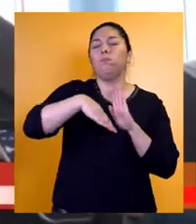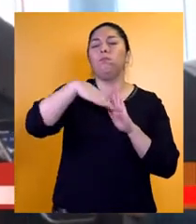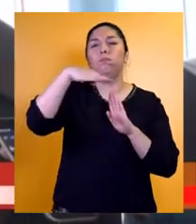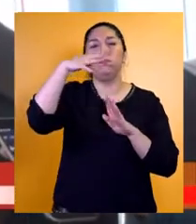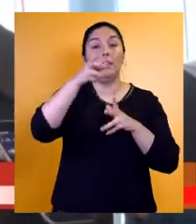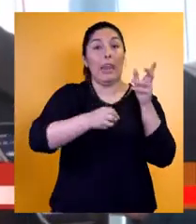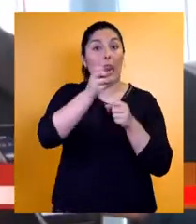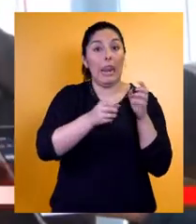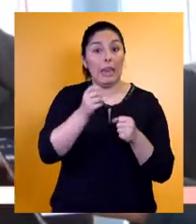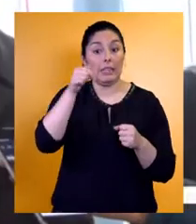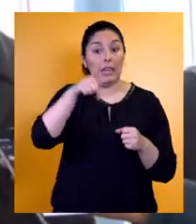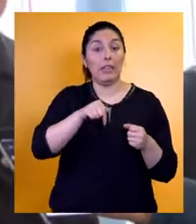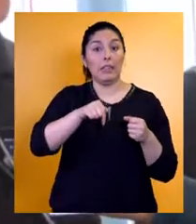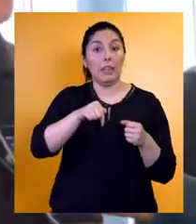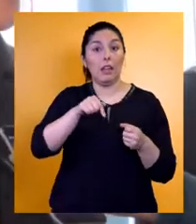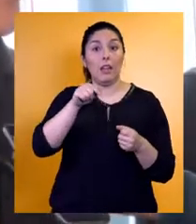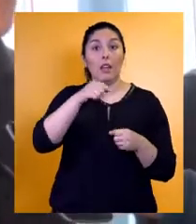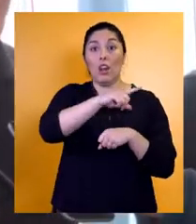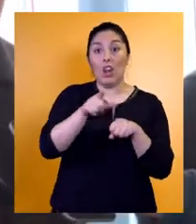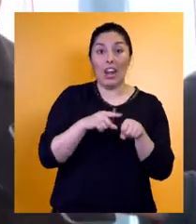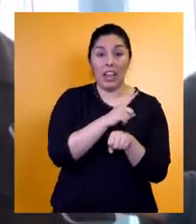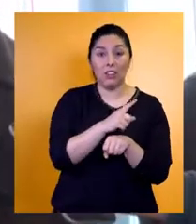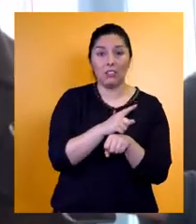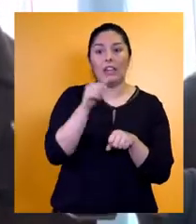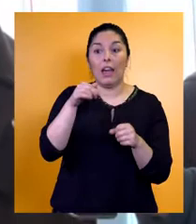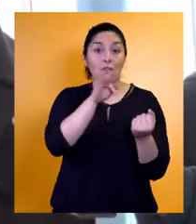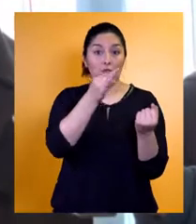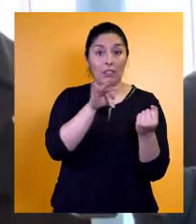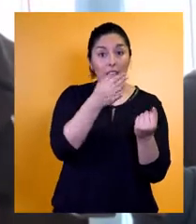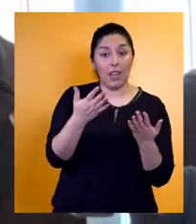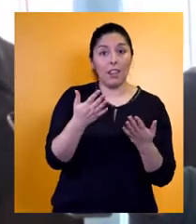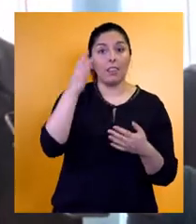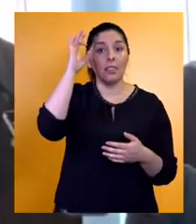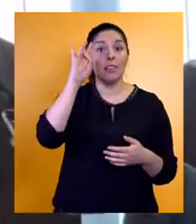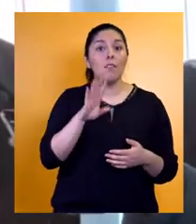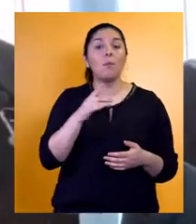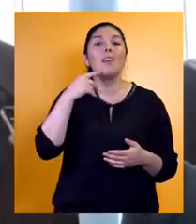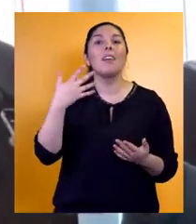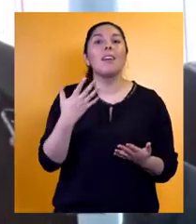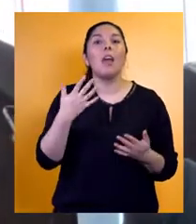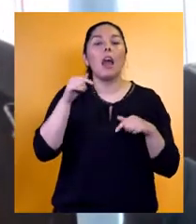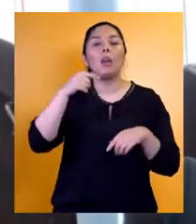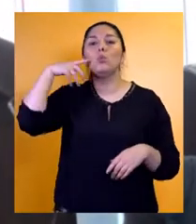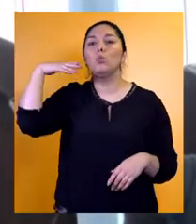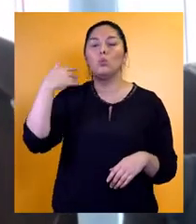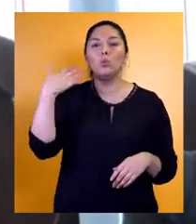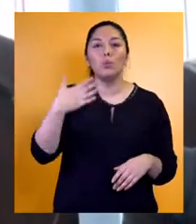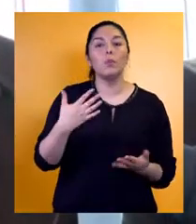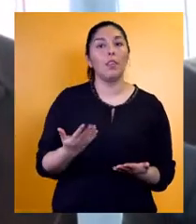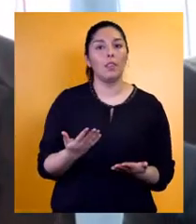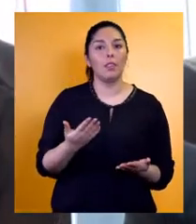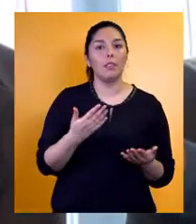alta producción de leche en esta comuna. Para nosotros también es importante